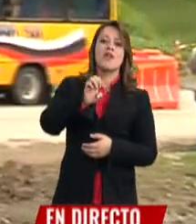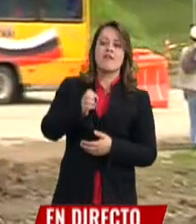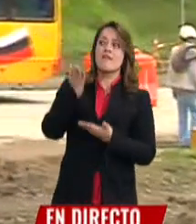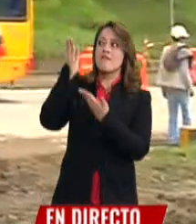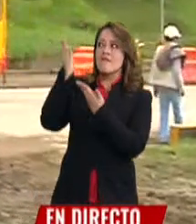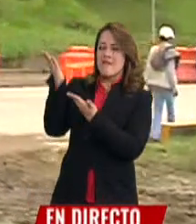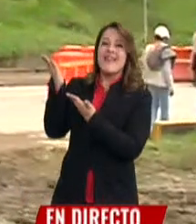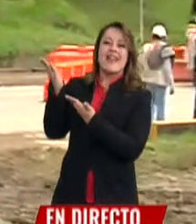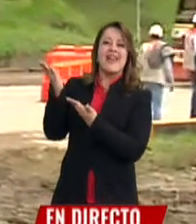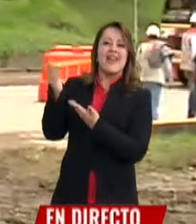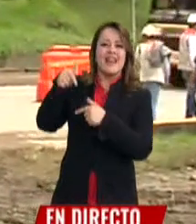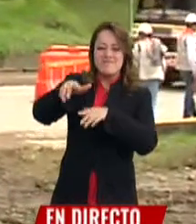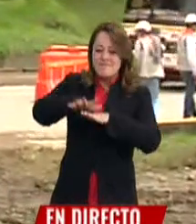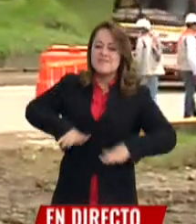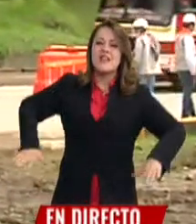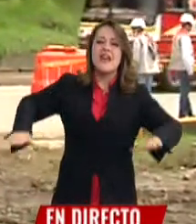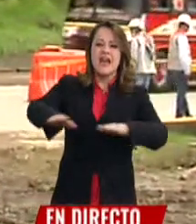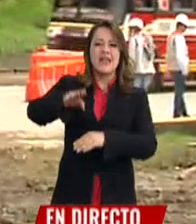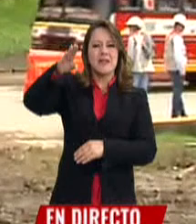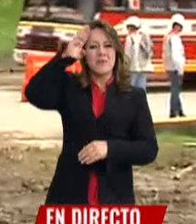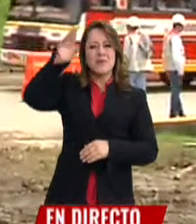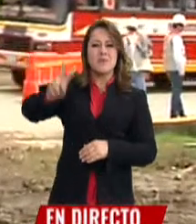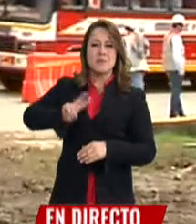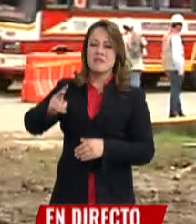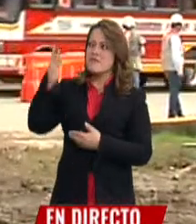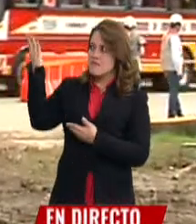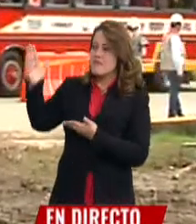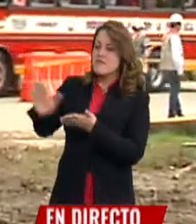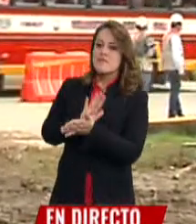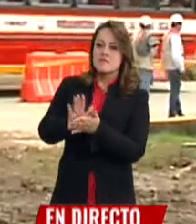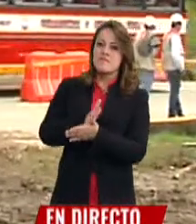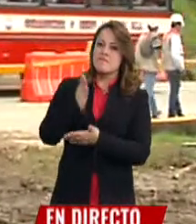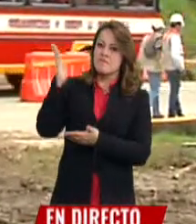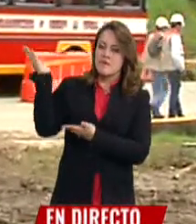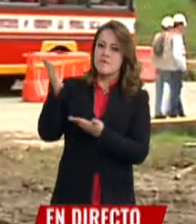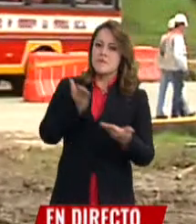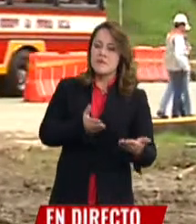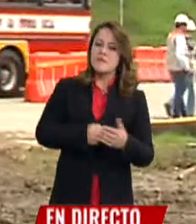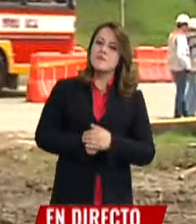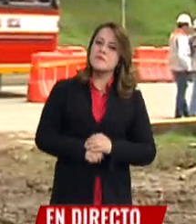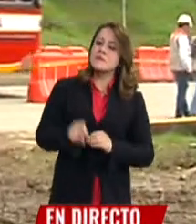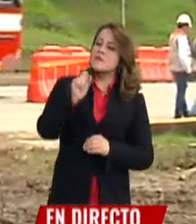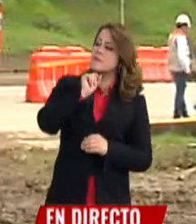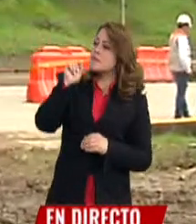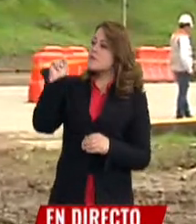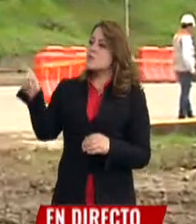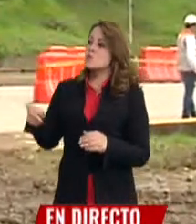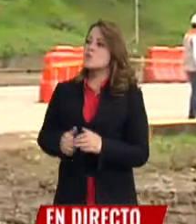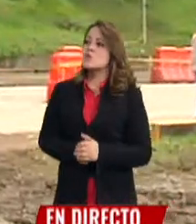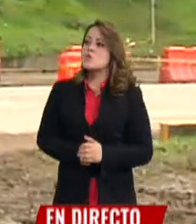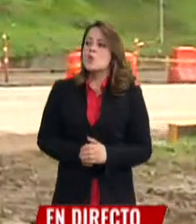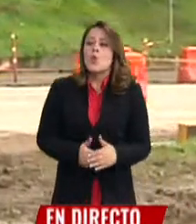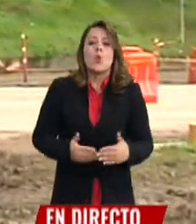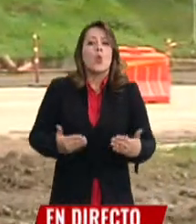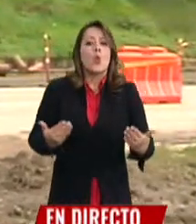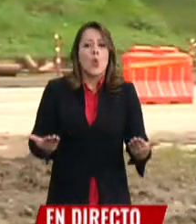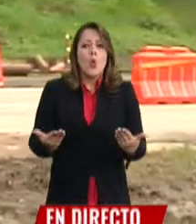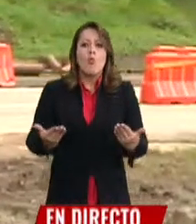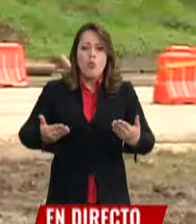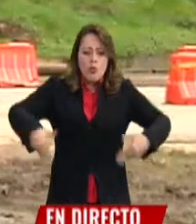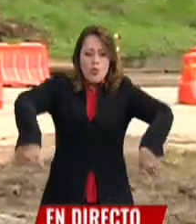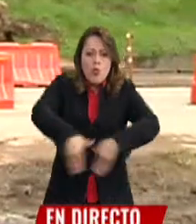Distrito 6 Norte de la Policía del Valle de Aburrá, quien le damos la bienvenida a Cable Noticias preguntándole cómo funcionará este